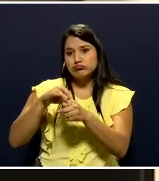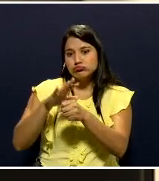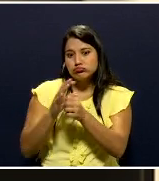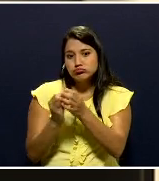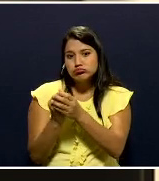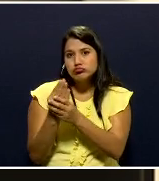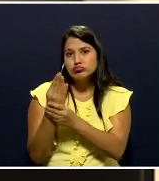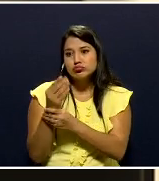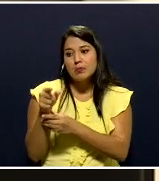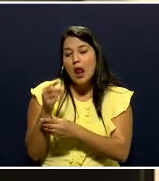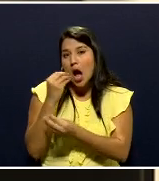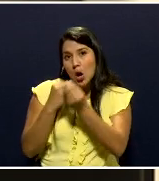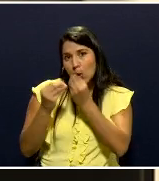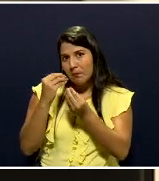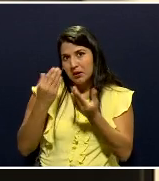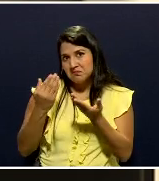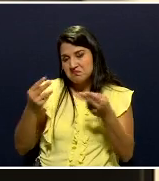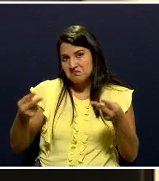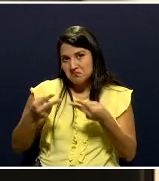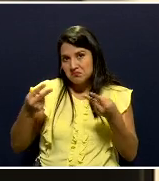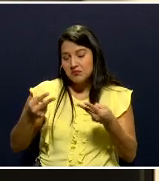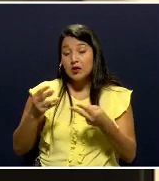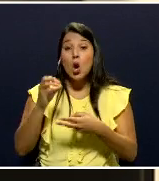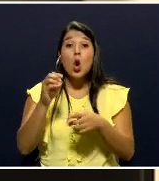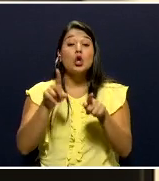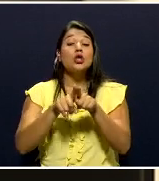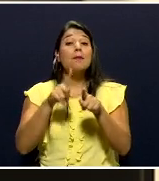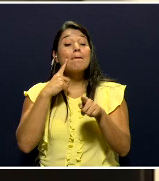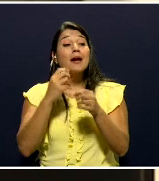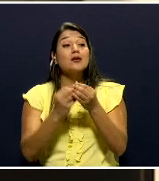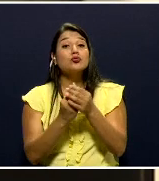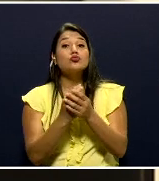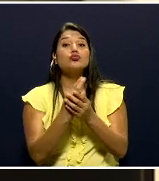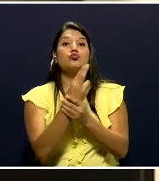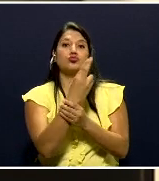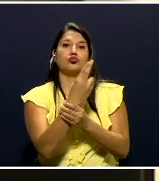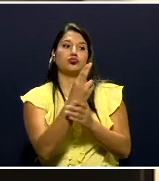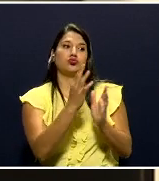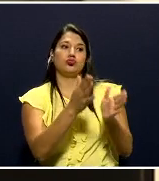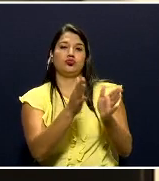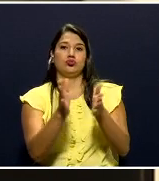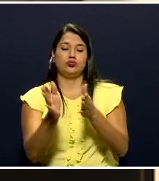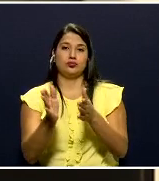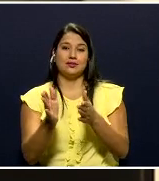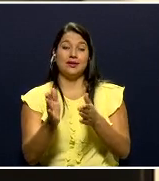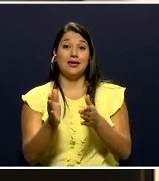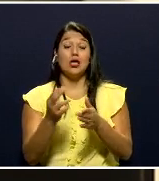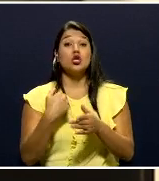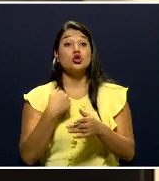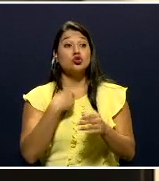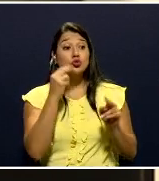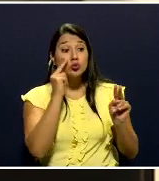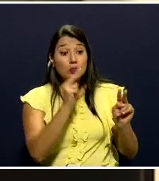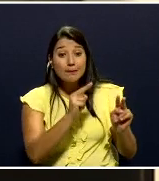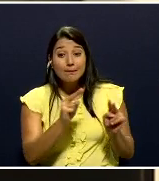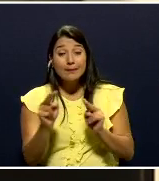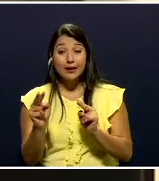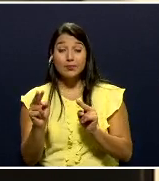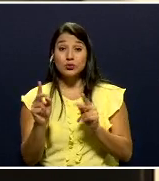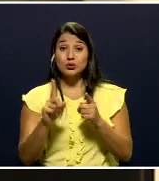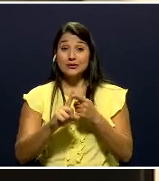o bien para plantas ornamentales, en donde nosotros estamos encontrando hasta